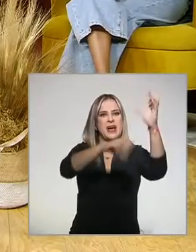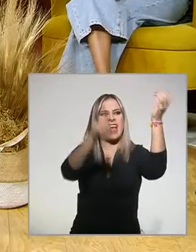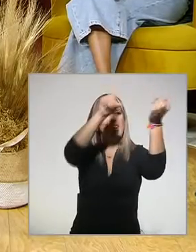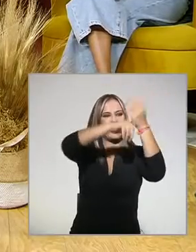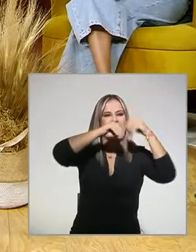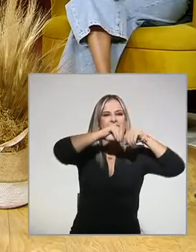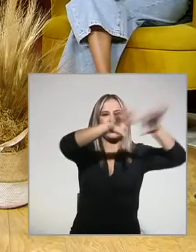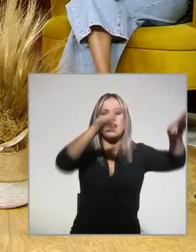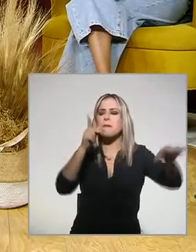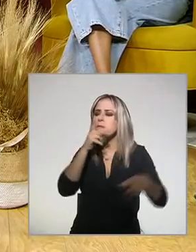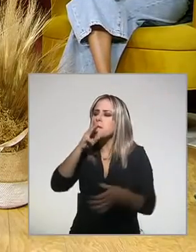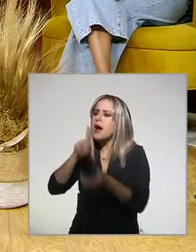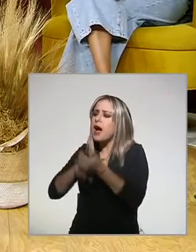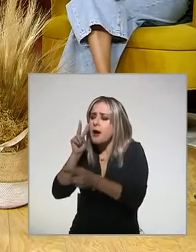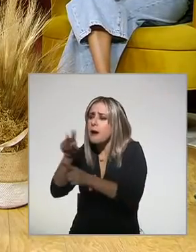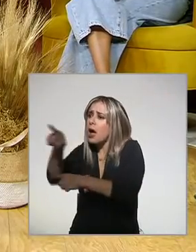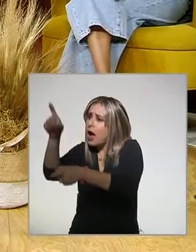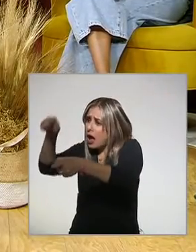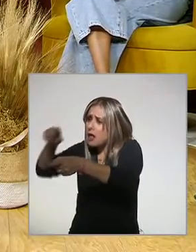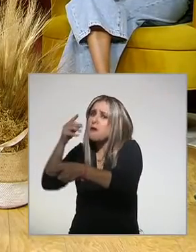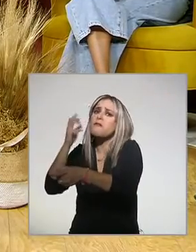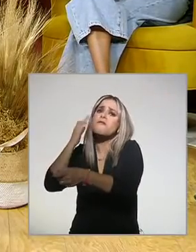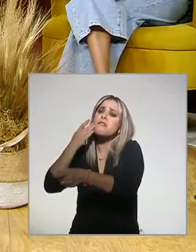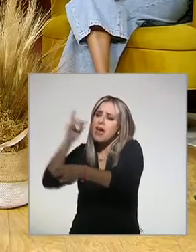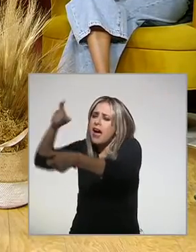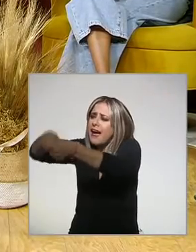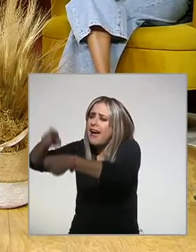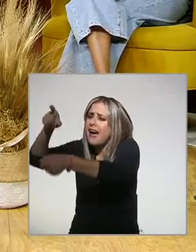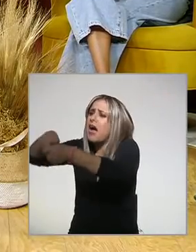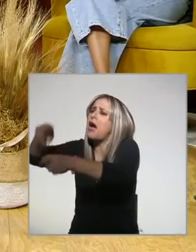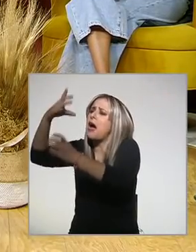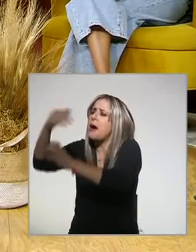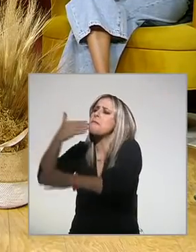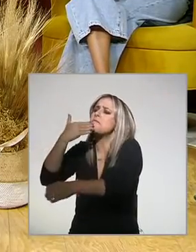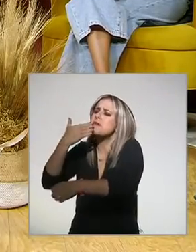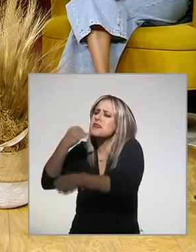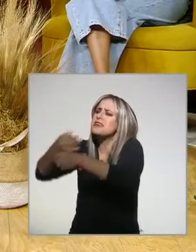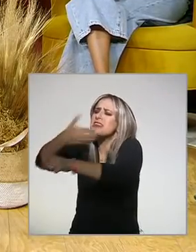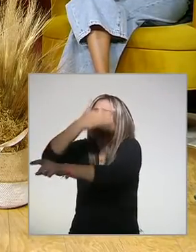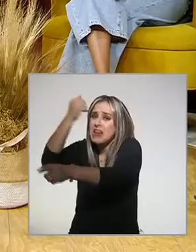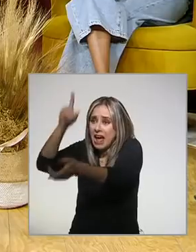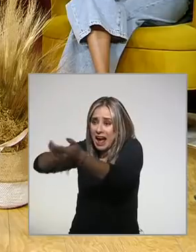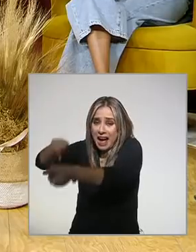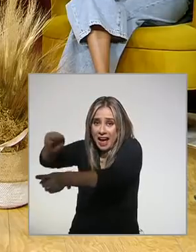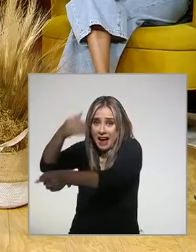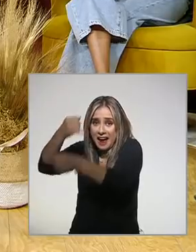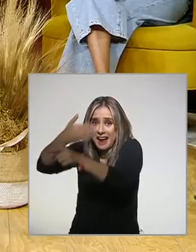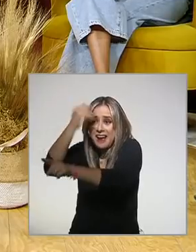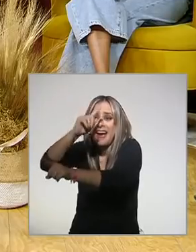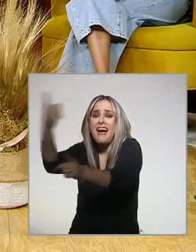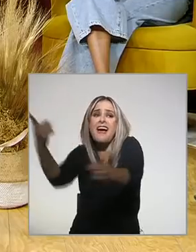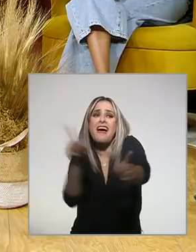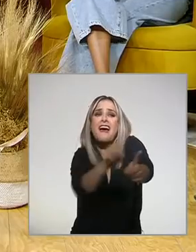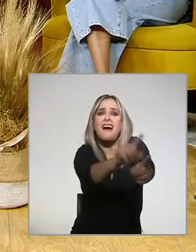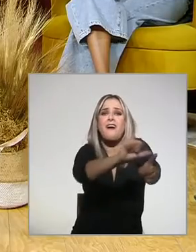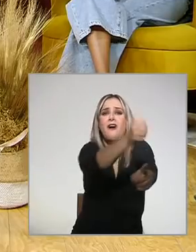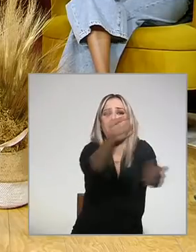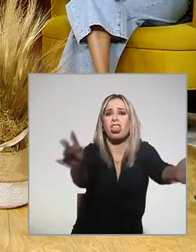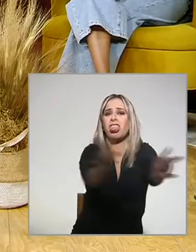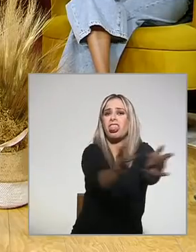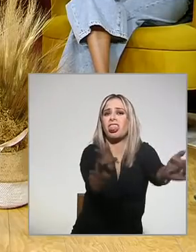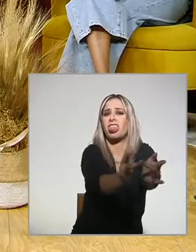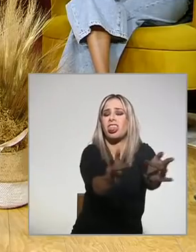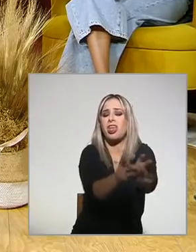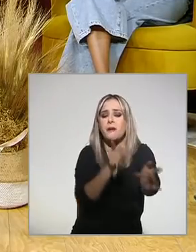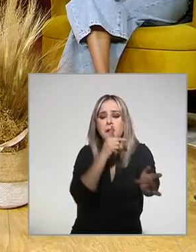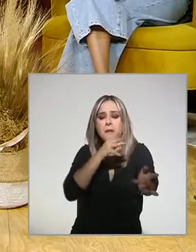las consecuencias que eso puede generar. Hay mucha ingenuidad y yo creo una negación por miedo. O luego